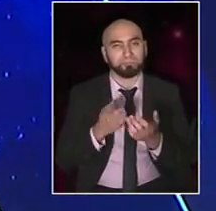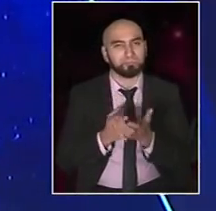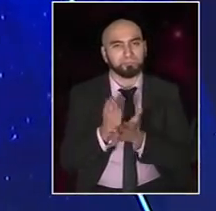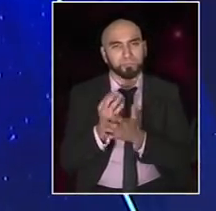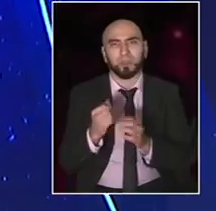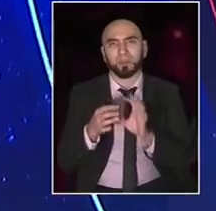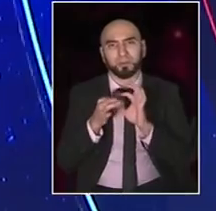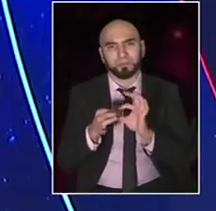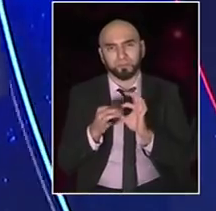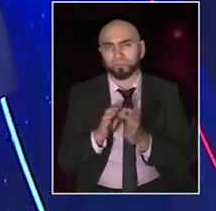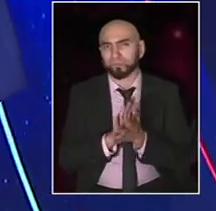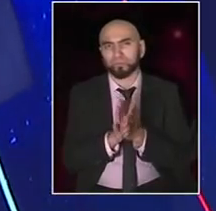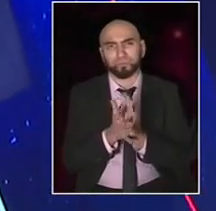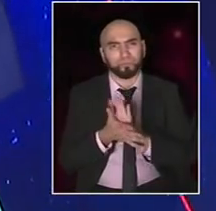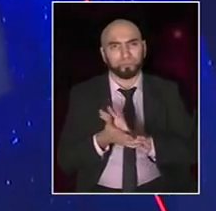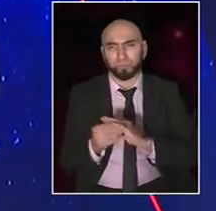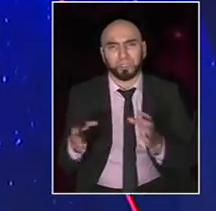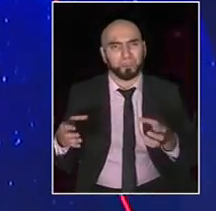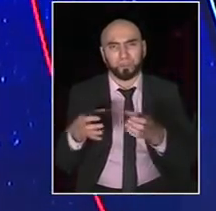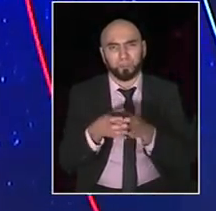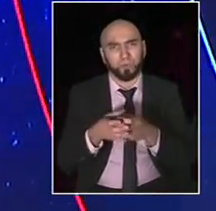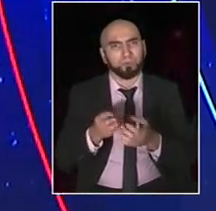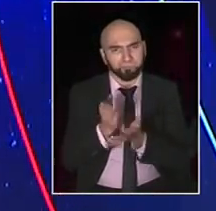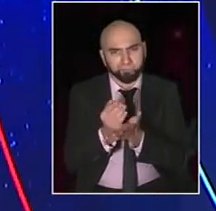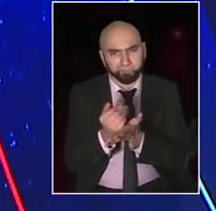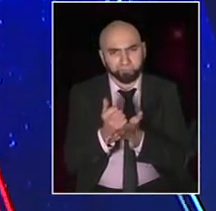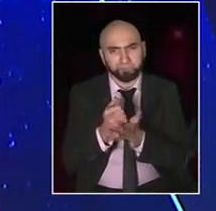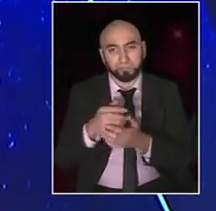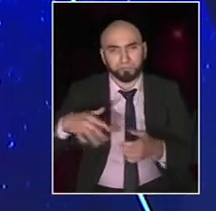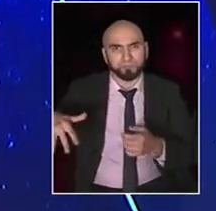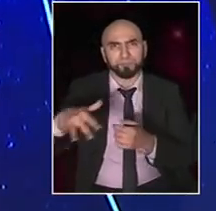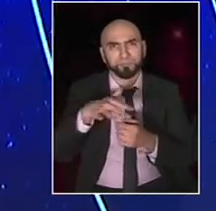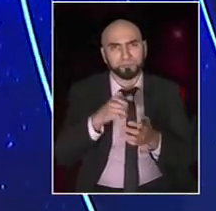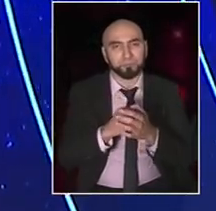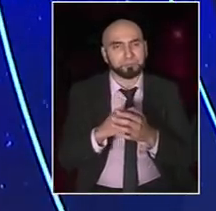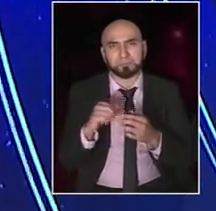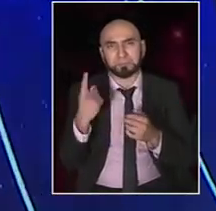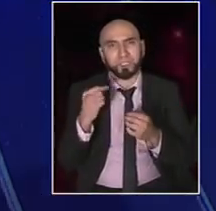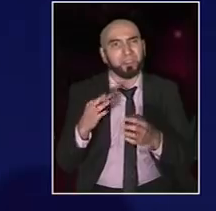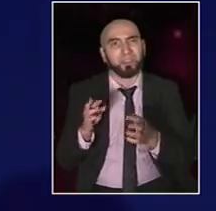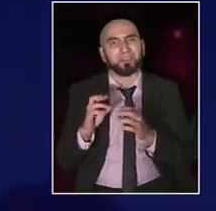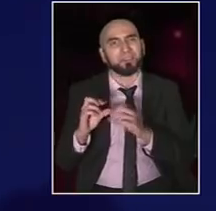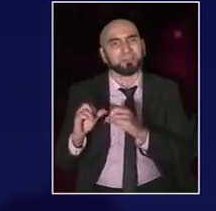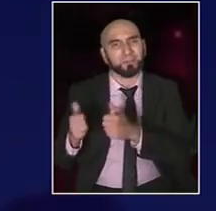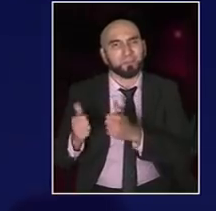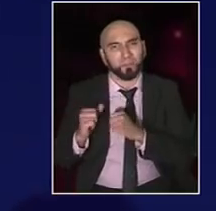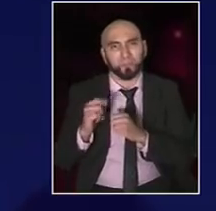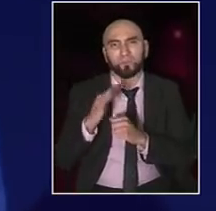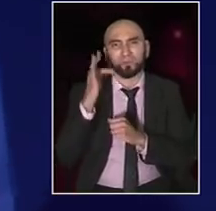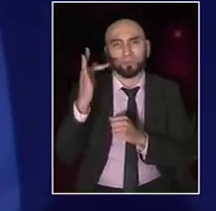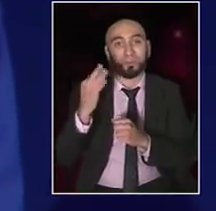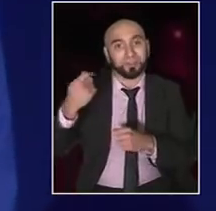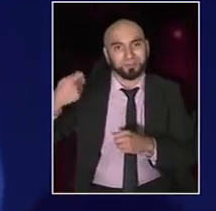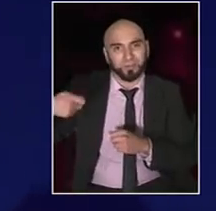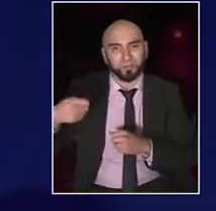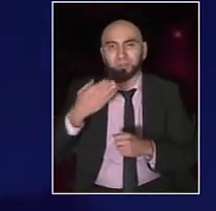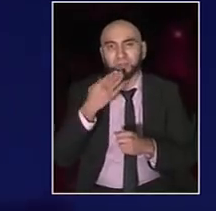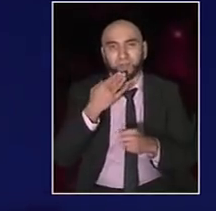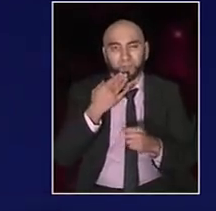equipo organizativo de la octava versión del Congreso del Futuro, en particular a la Comisión Desafío del Futuro del Senado y a la Fundación Encuentros del